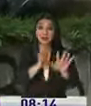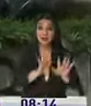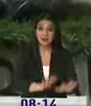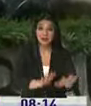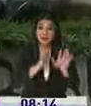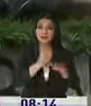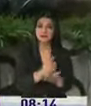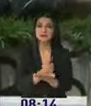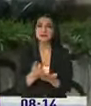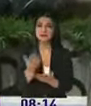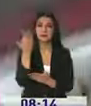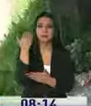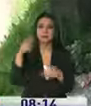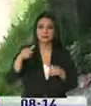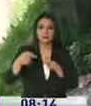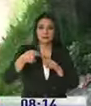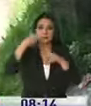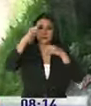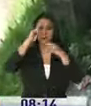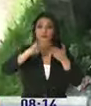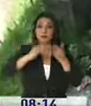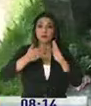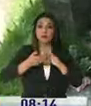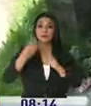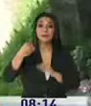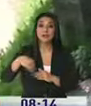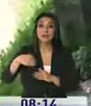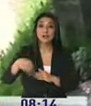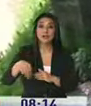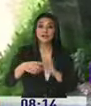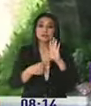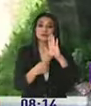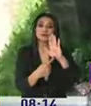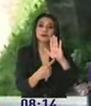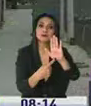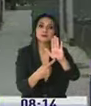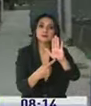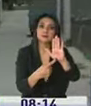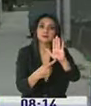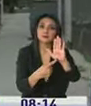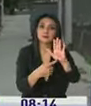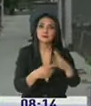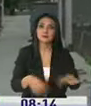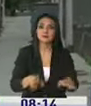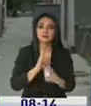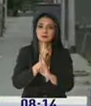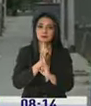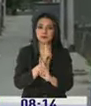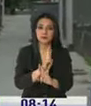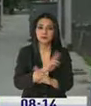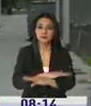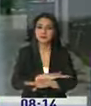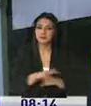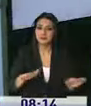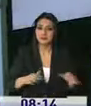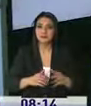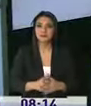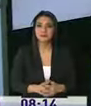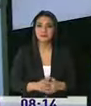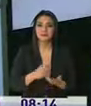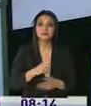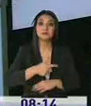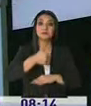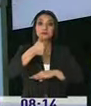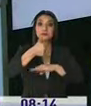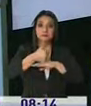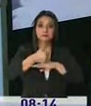lo presentamos acá en el primer noticiero de la comunidad del día miércoles pasado. La respuesta ya se hizo eco y sobre todo las